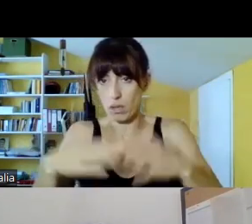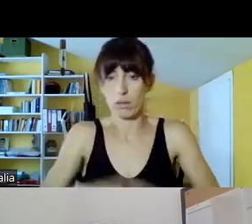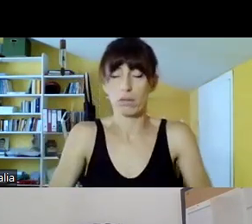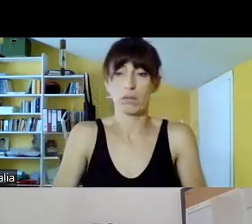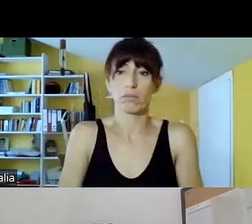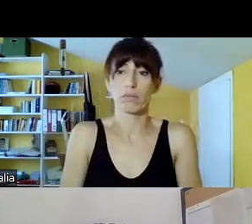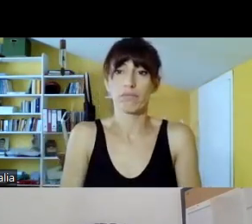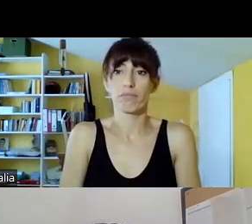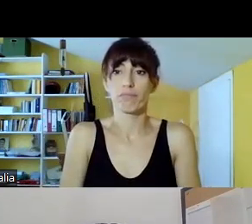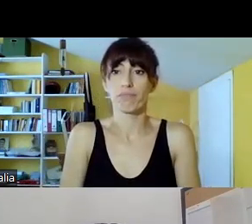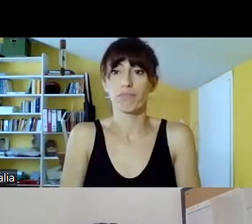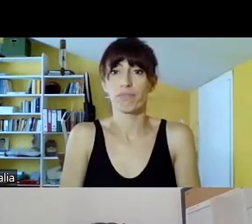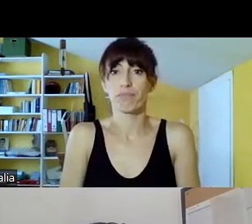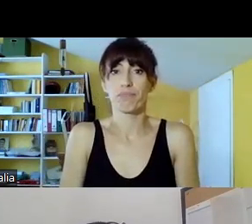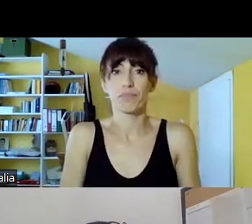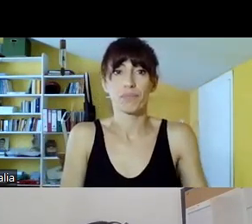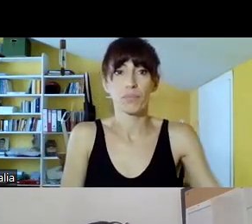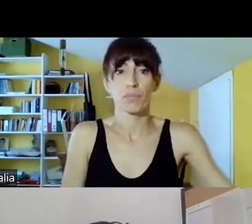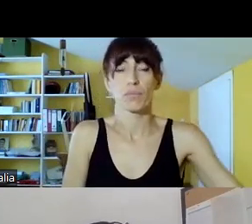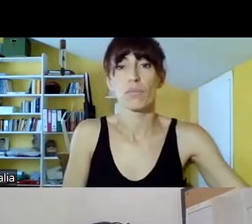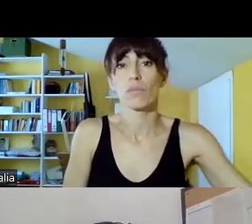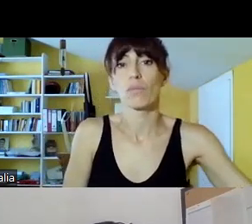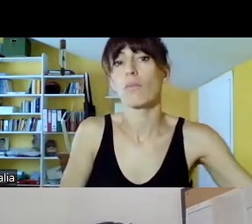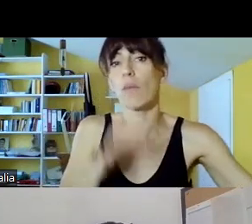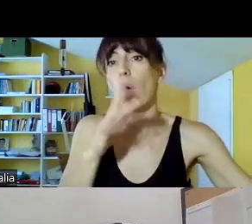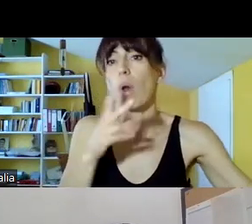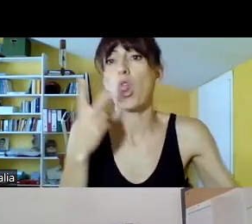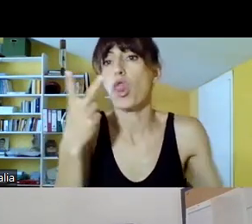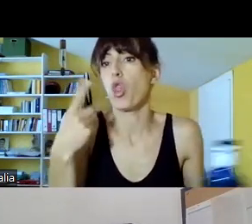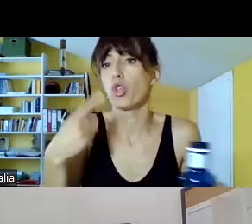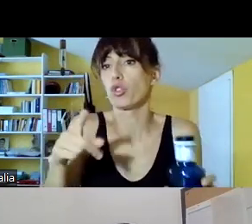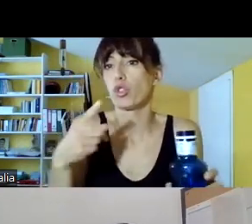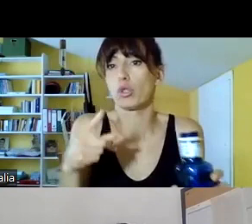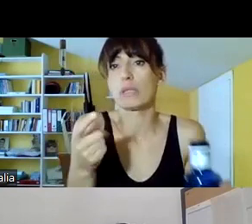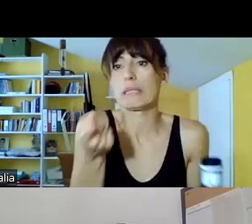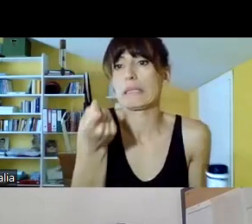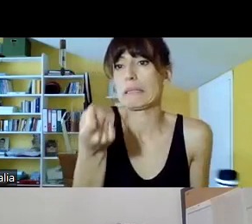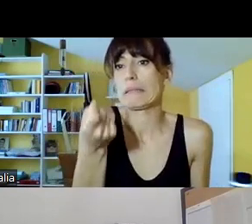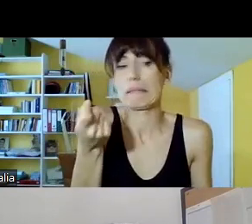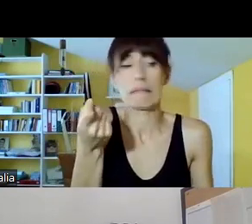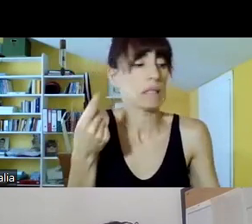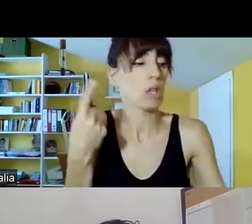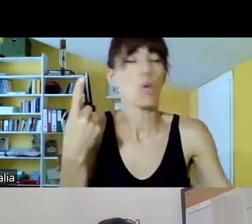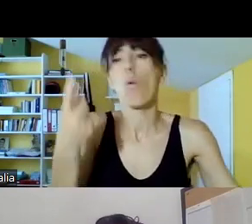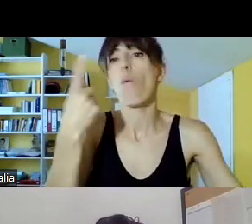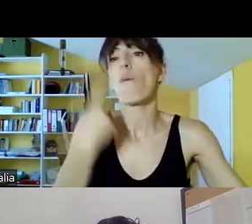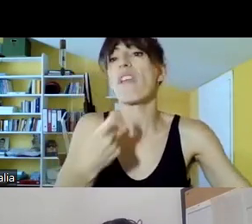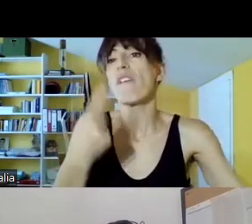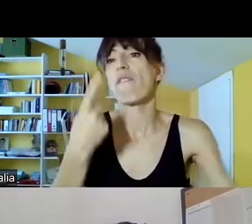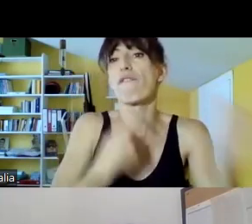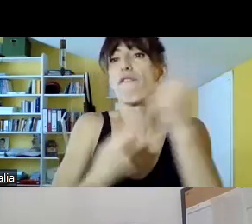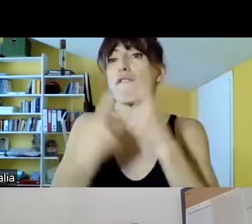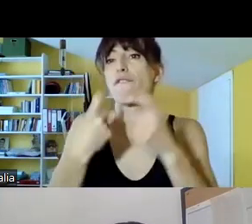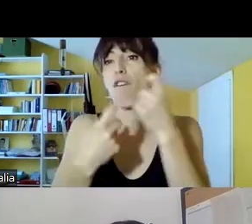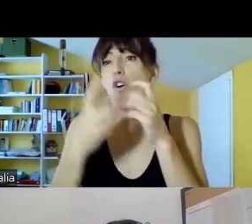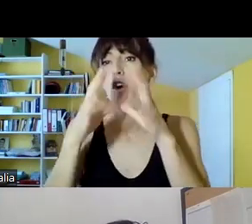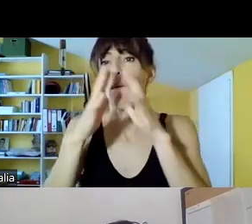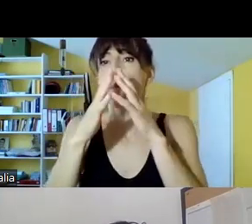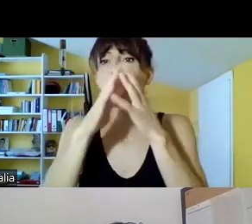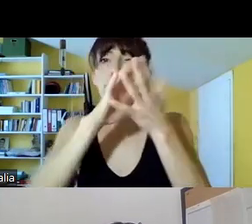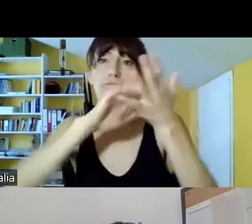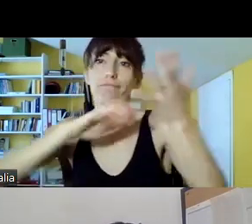Y bueno, os quería hacer dar 2 pequeñas pinceladas de un informe realizado por Emakunde,